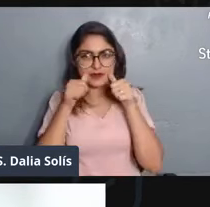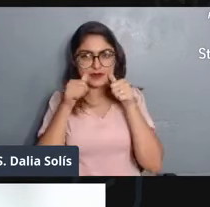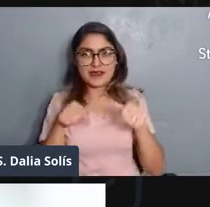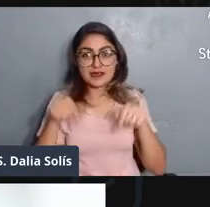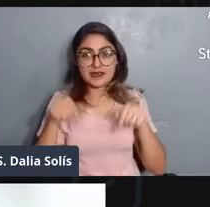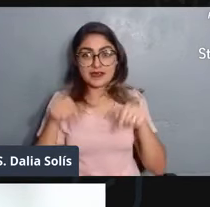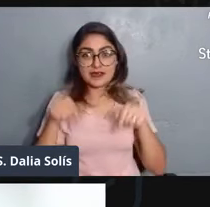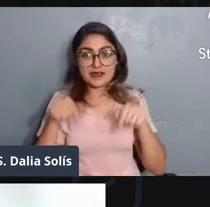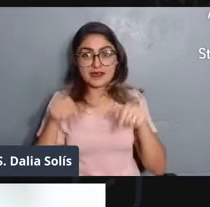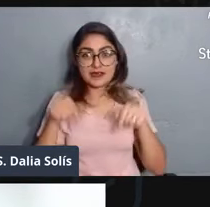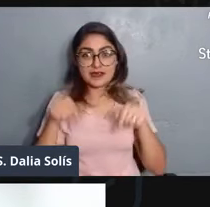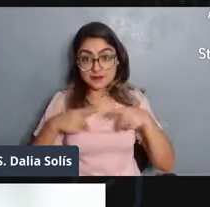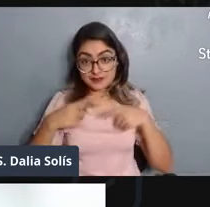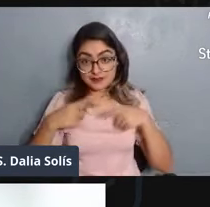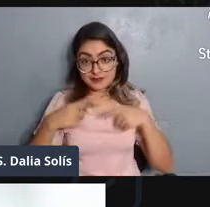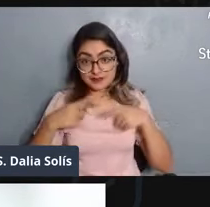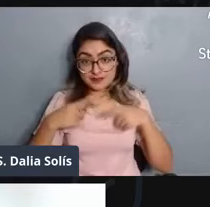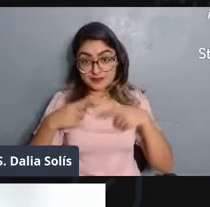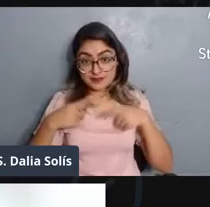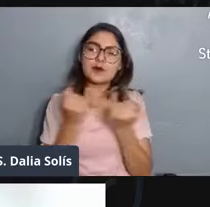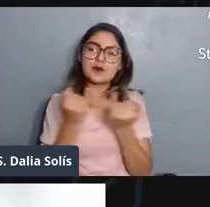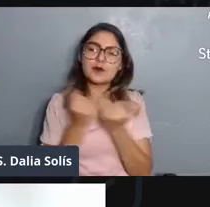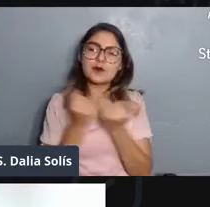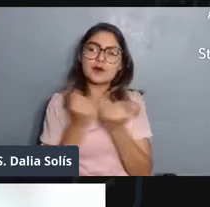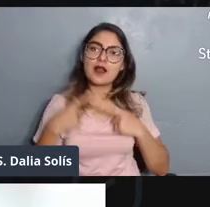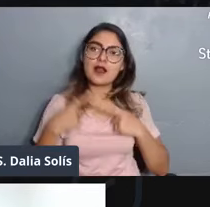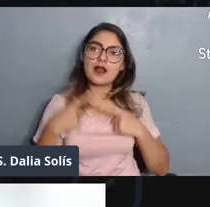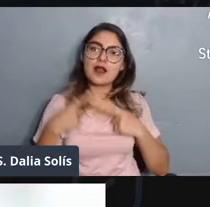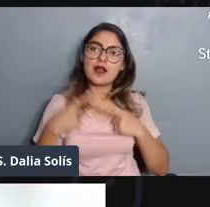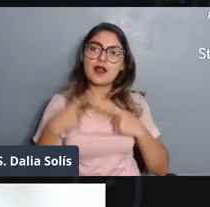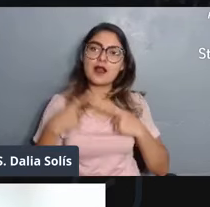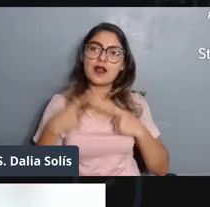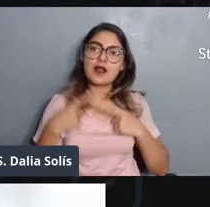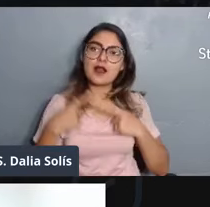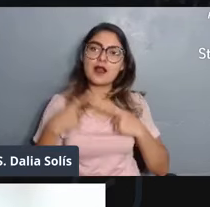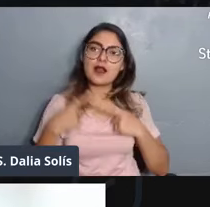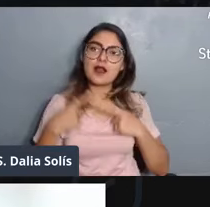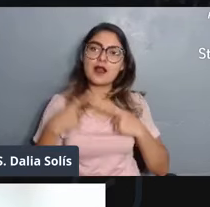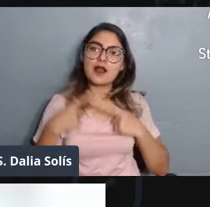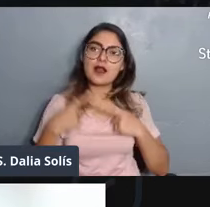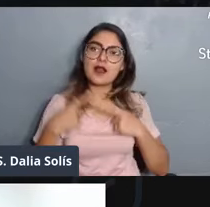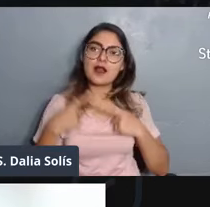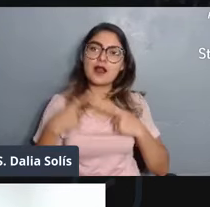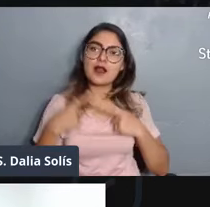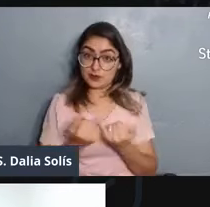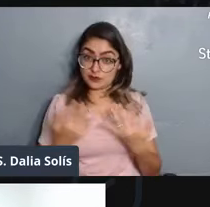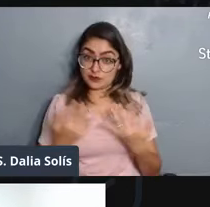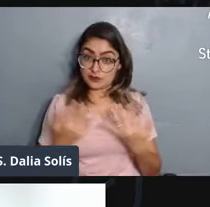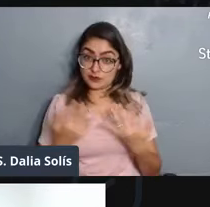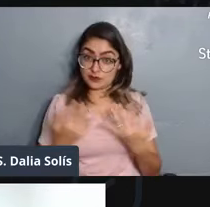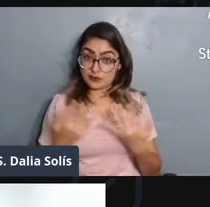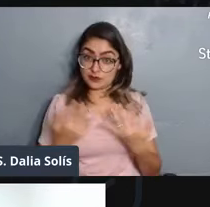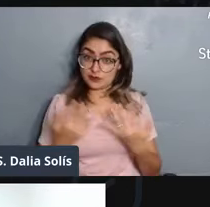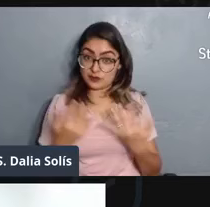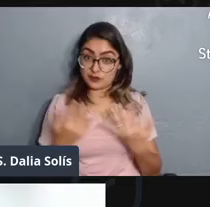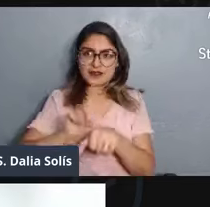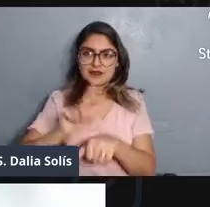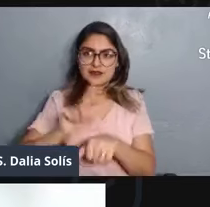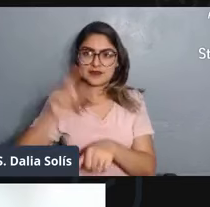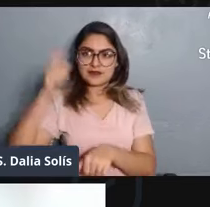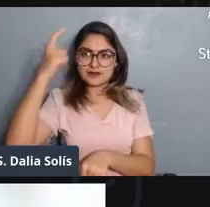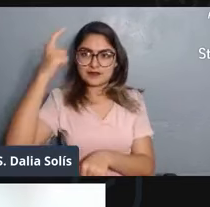te sintonizan también cada noche, la verdad es que me da mucho gusto ver que tienen ganas de aprender, que eso es lo más importante,